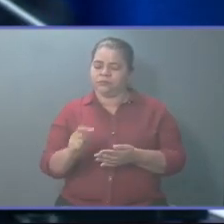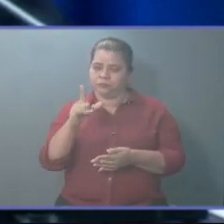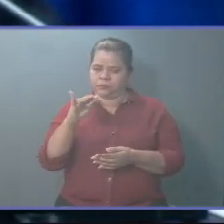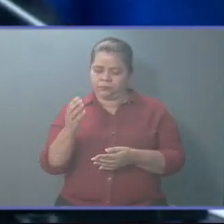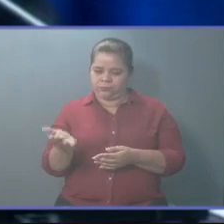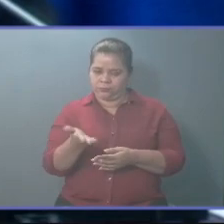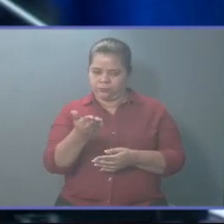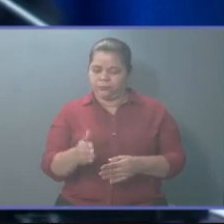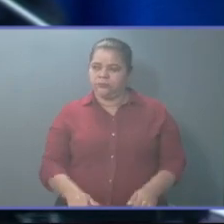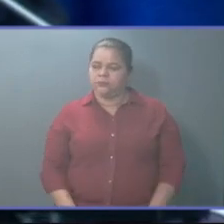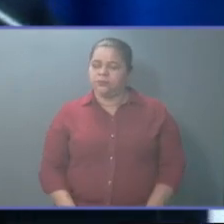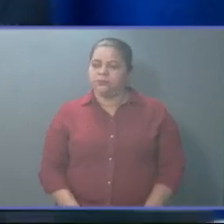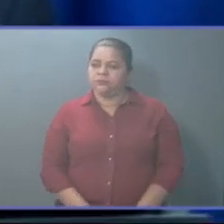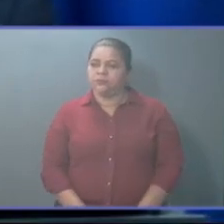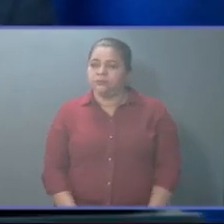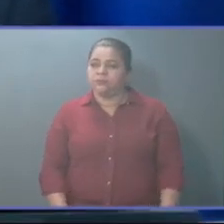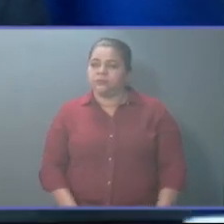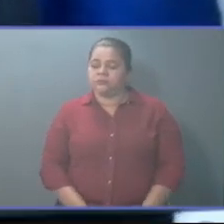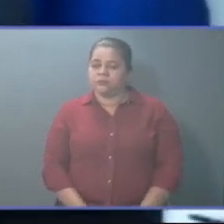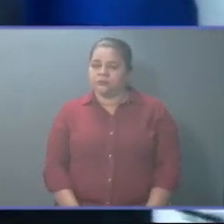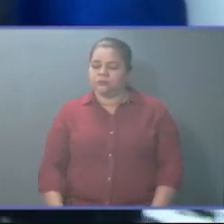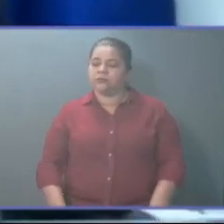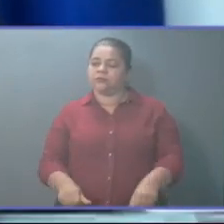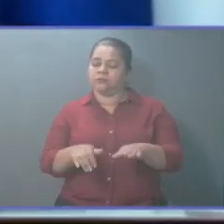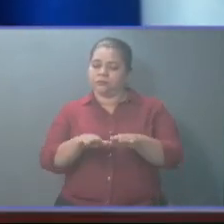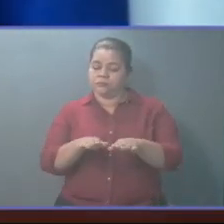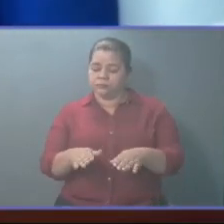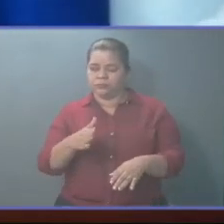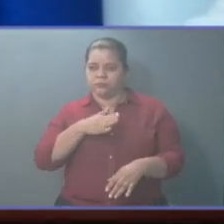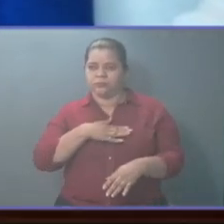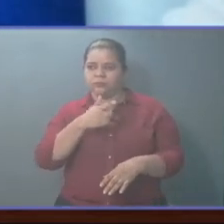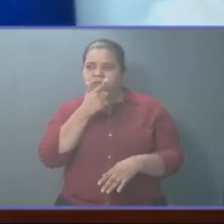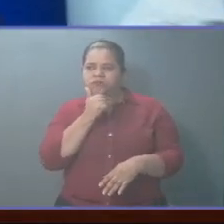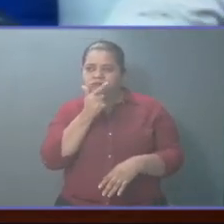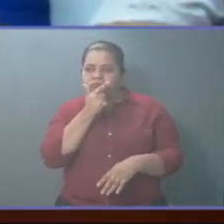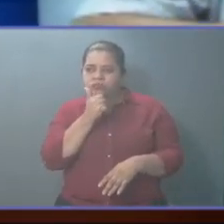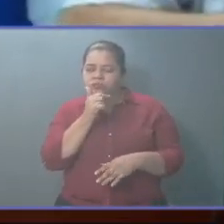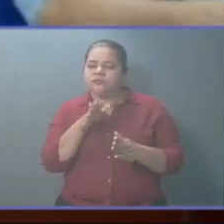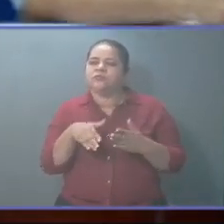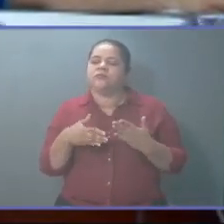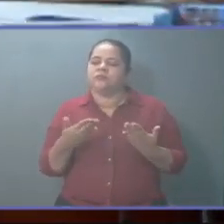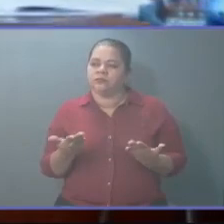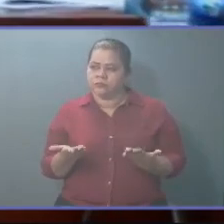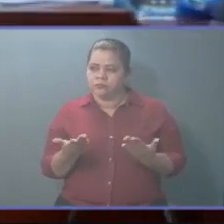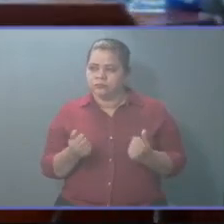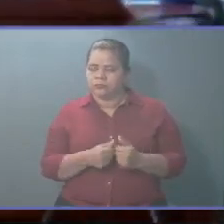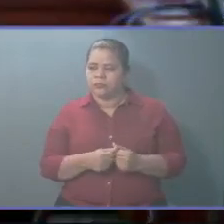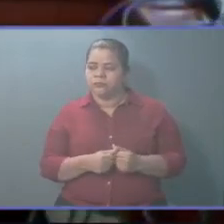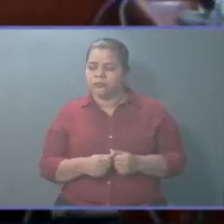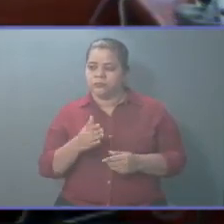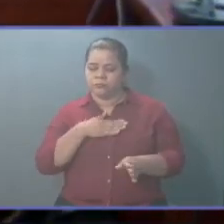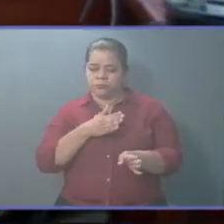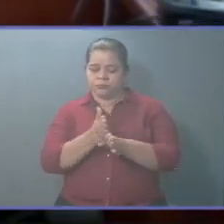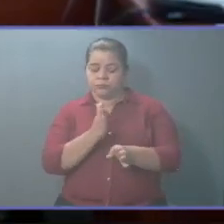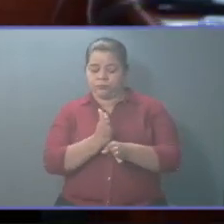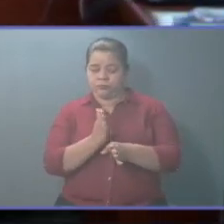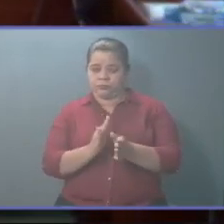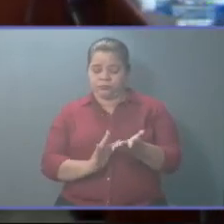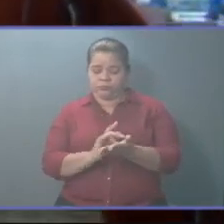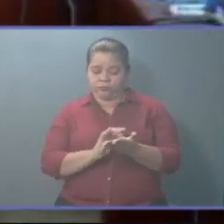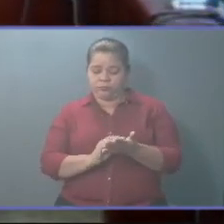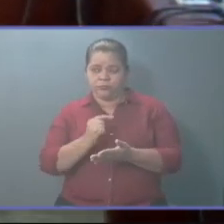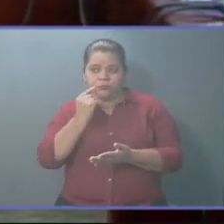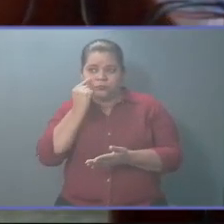licenciado. Gracias, perdón, presidente. Sí, la interrogante mía surge porque de profesión soy financista y soy